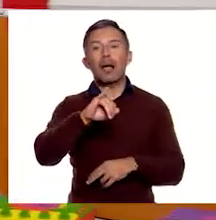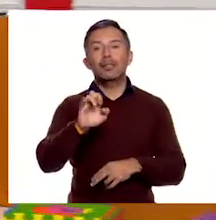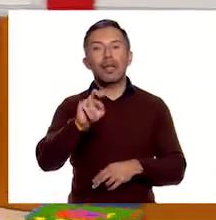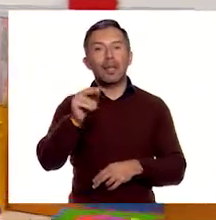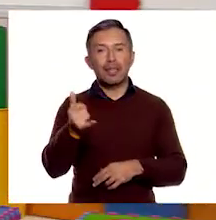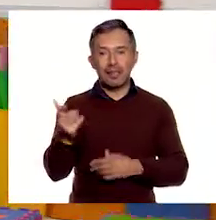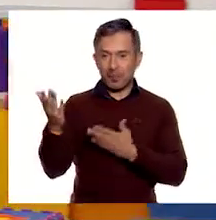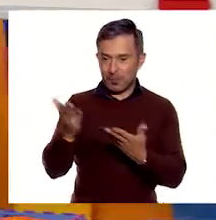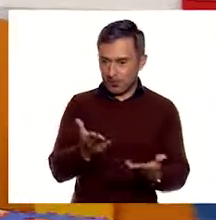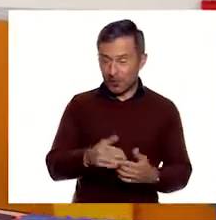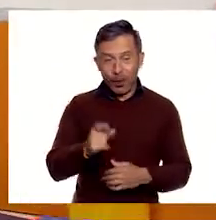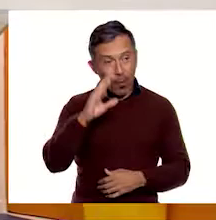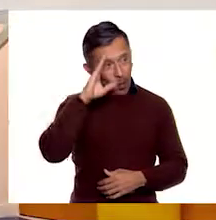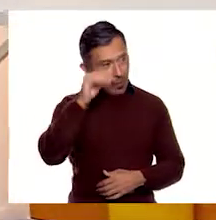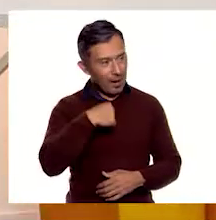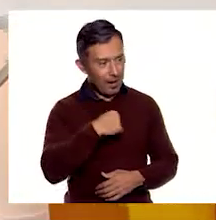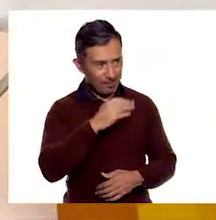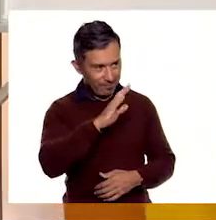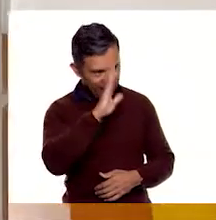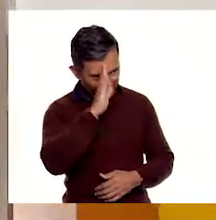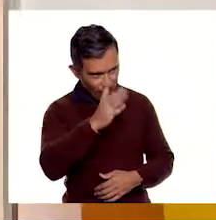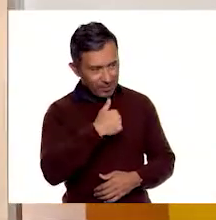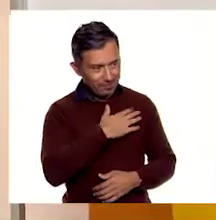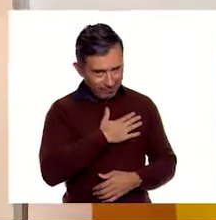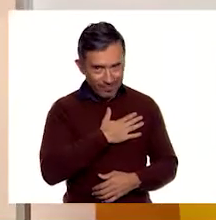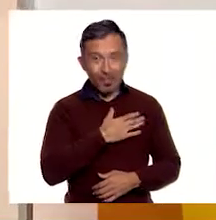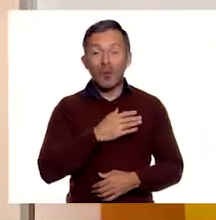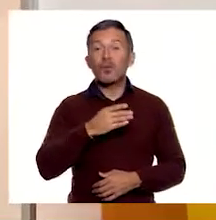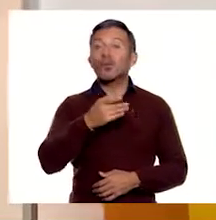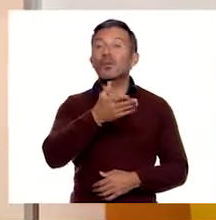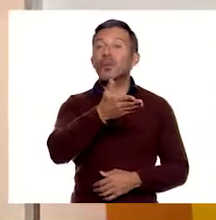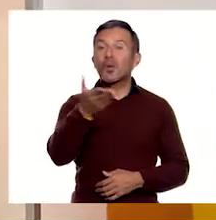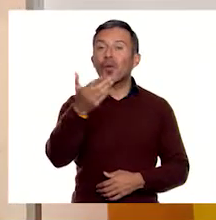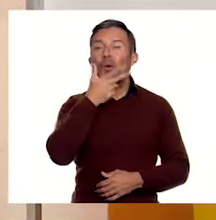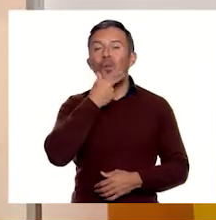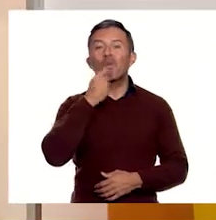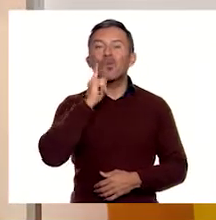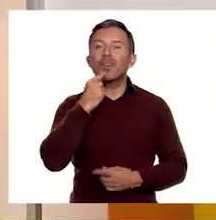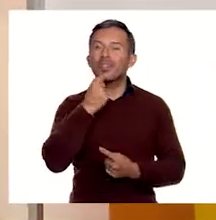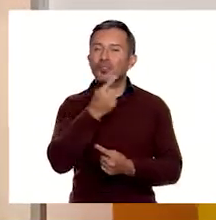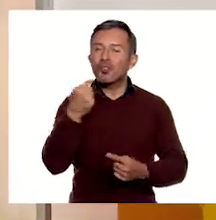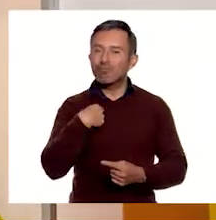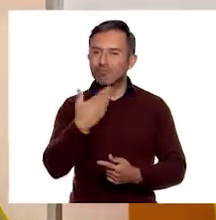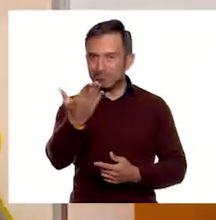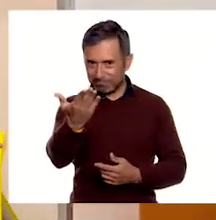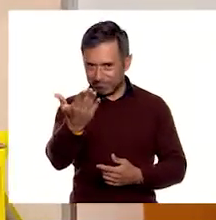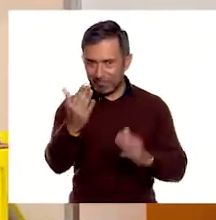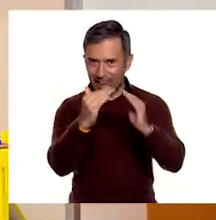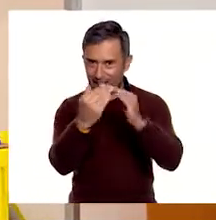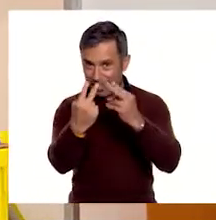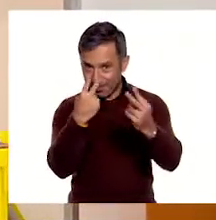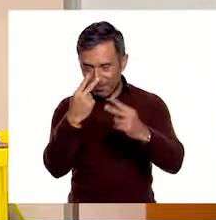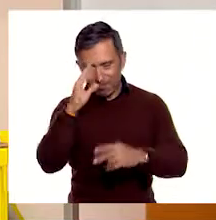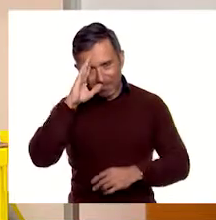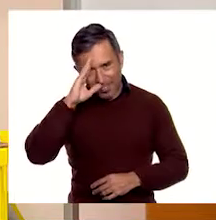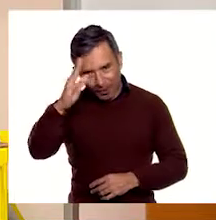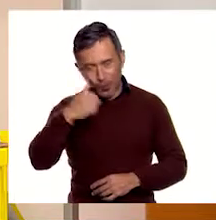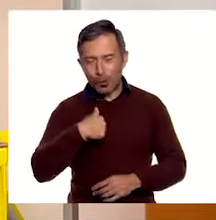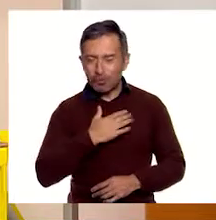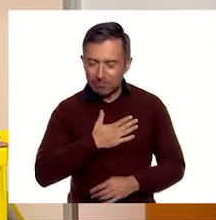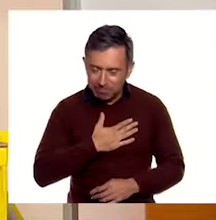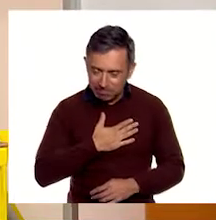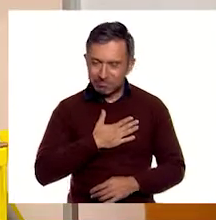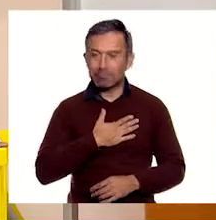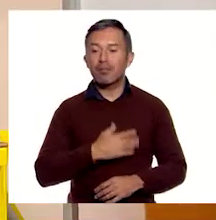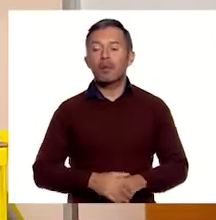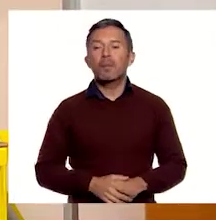Hola, maestro Alejandro, los saludo. Hola, niños y niñas. Los saludo a la distancia y desde el corazón. Muy bien. Efectivamente, maestro, vamos